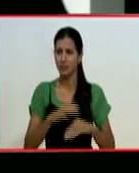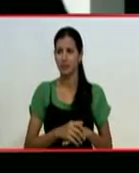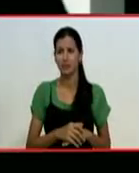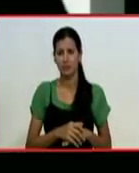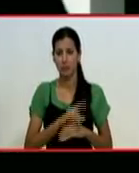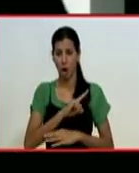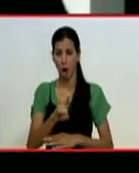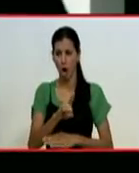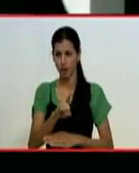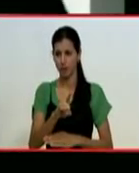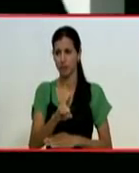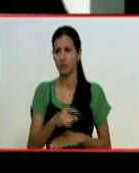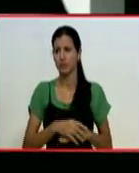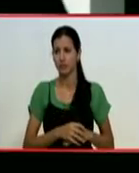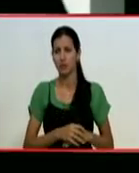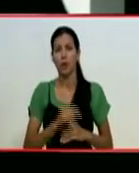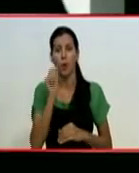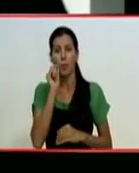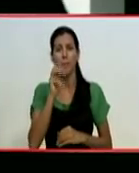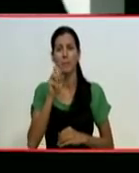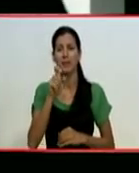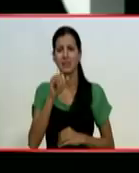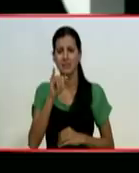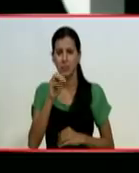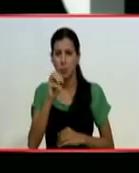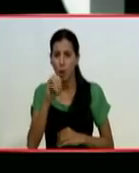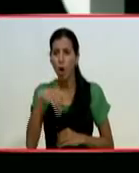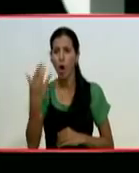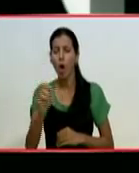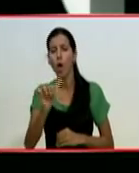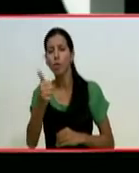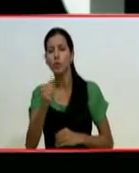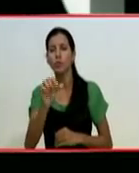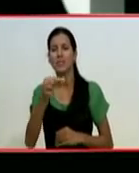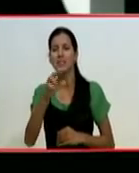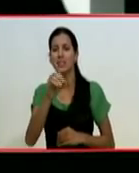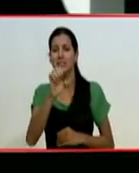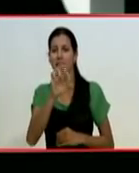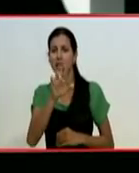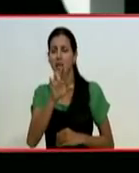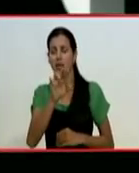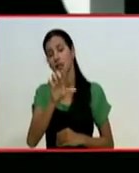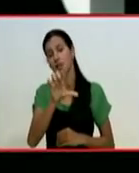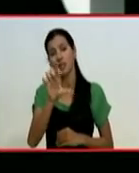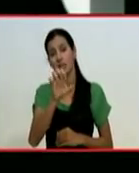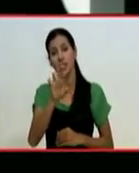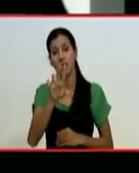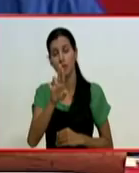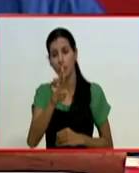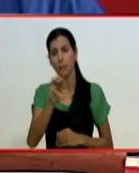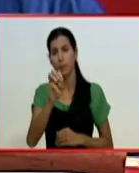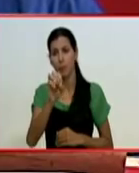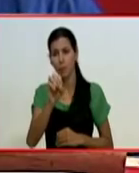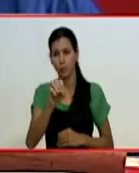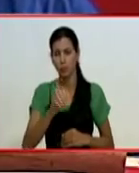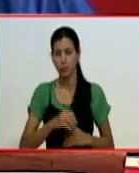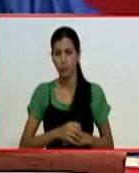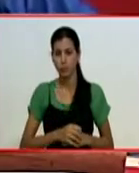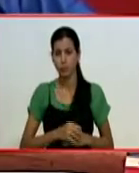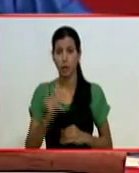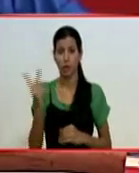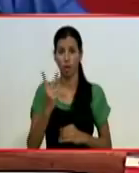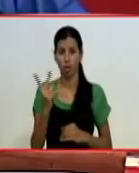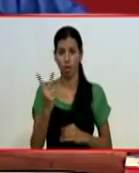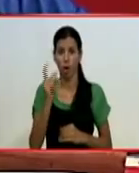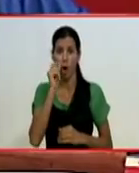que son Máximo y Guillermo. No sé si son pseudónimos o si son nombres de Pilar de Loreto. Carlos Manuel